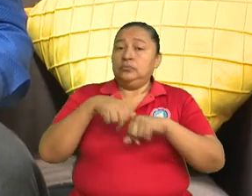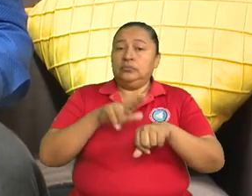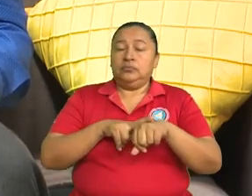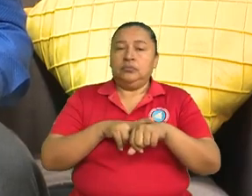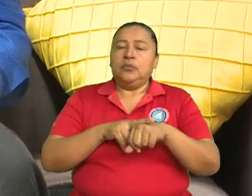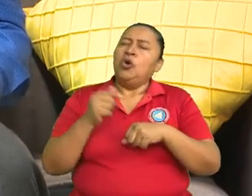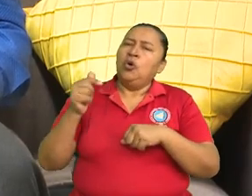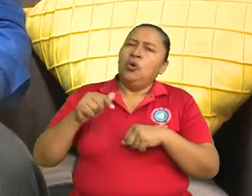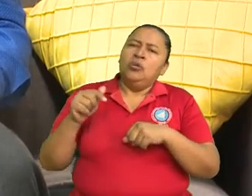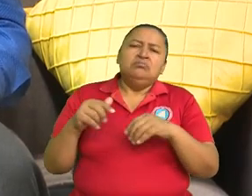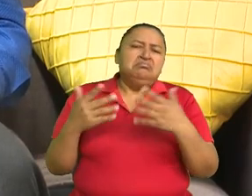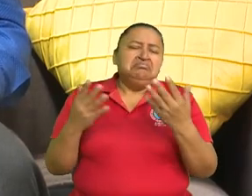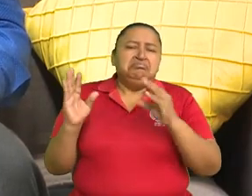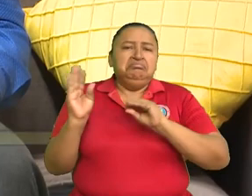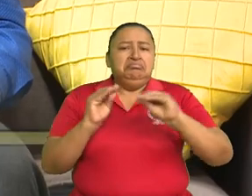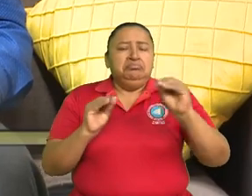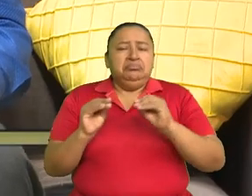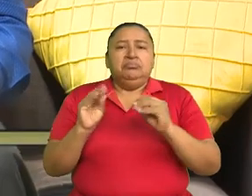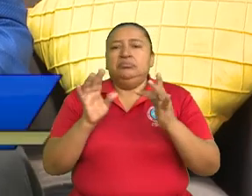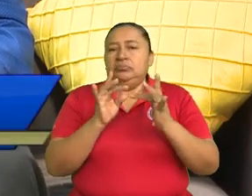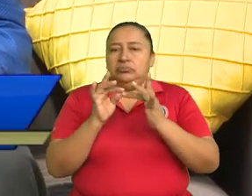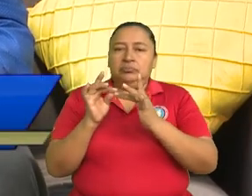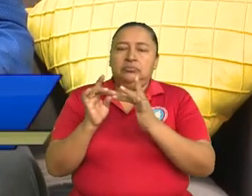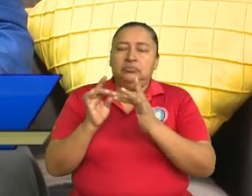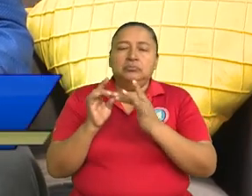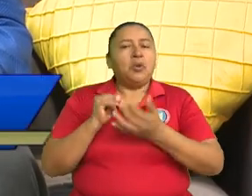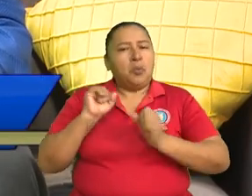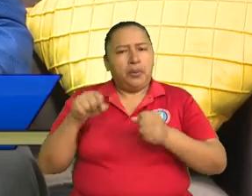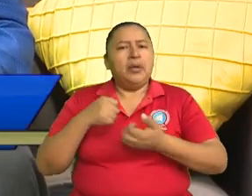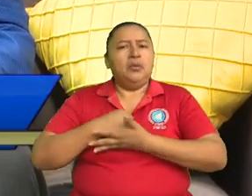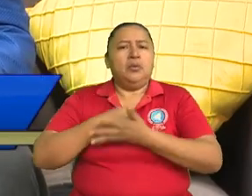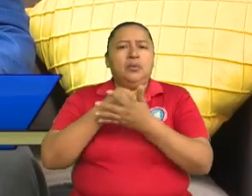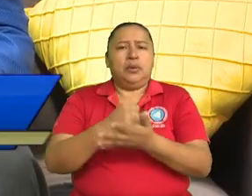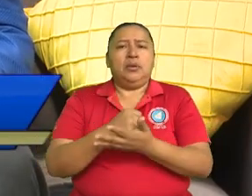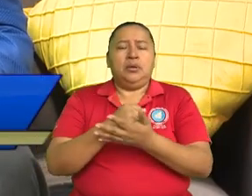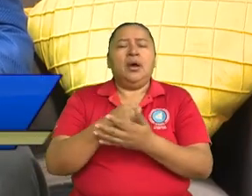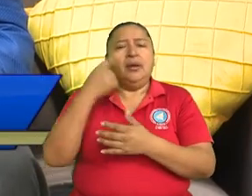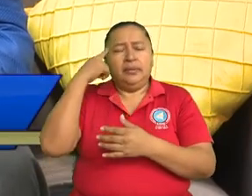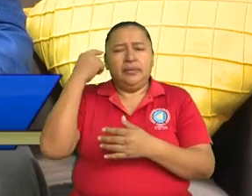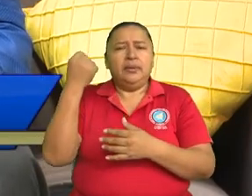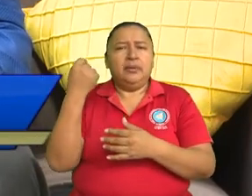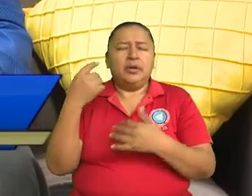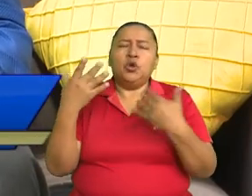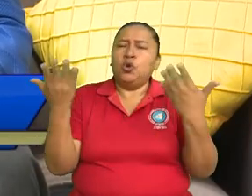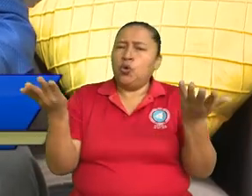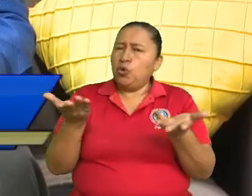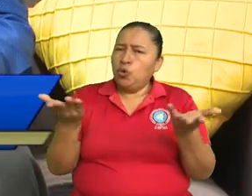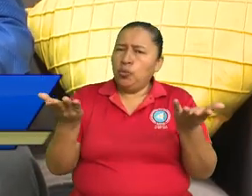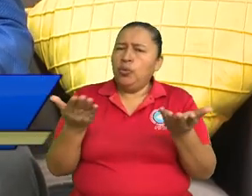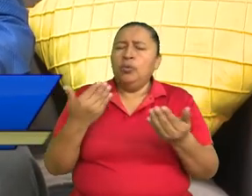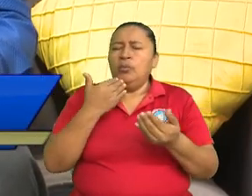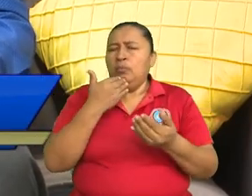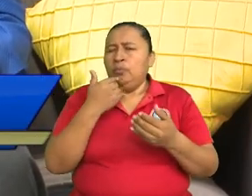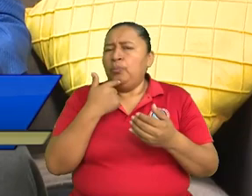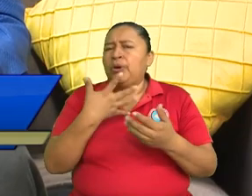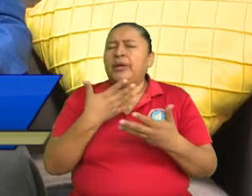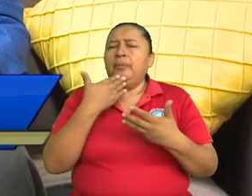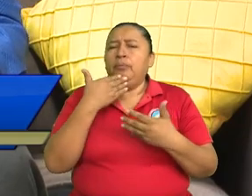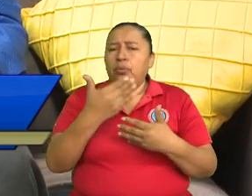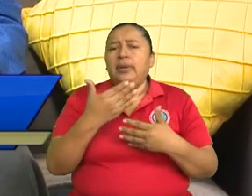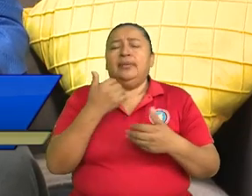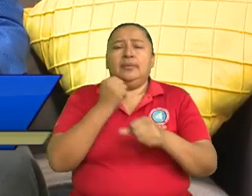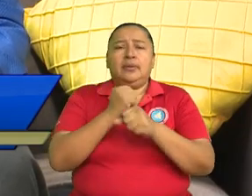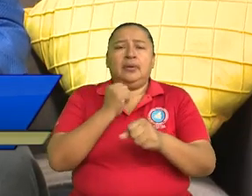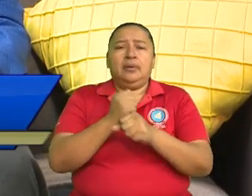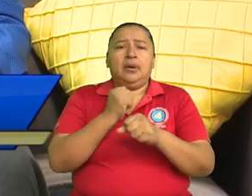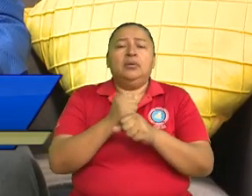una conversación que precisamente nos ayudará a comprender las dimensiones de una festividad que el pueblo nicaragüense ha establecido